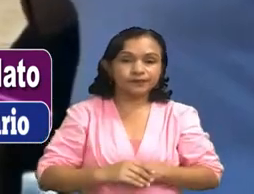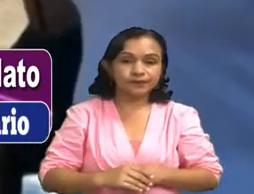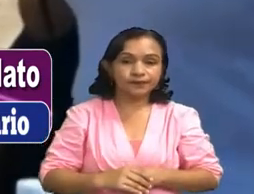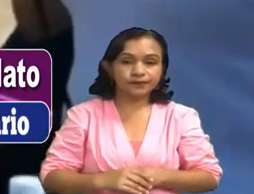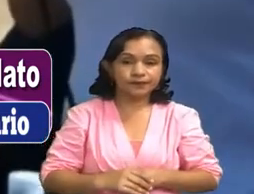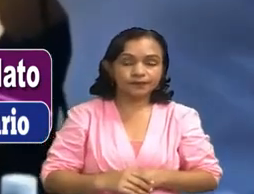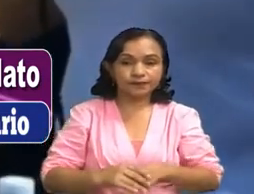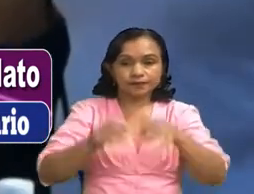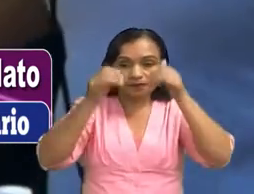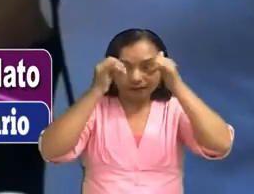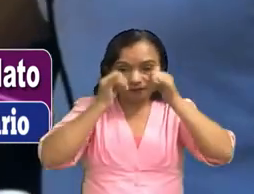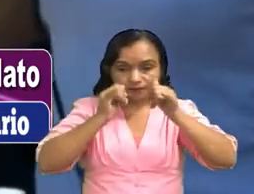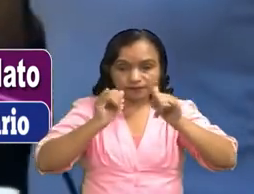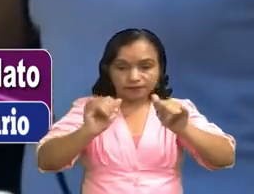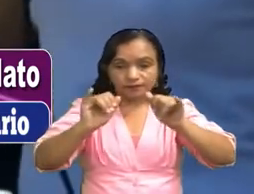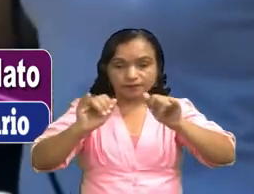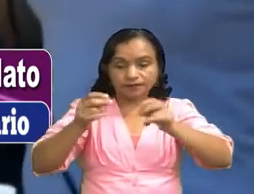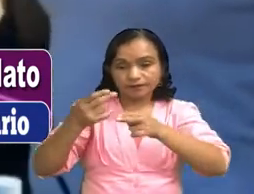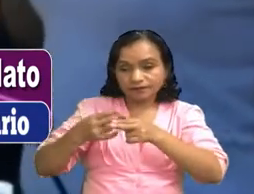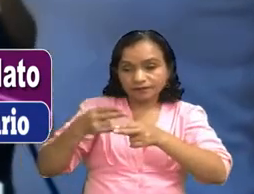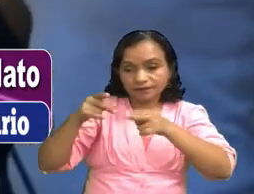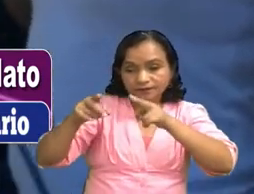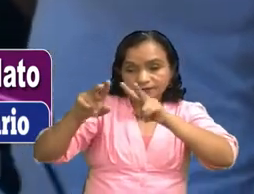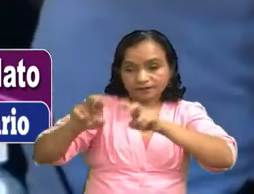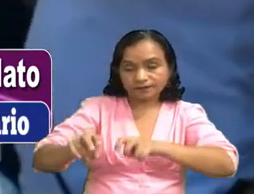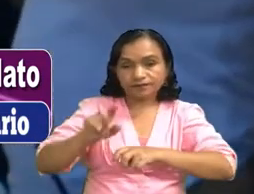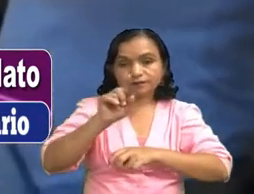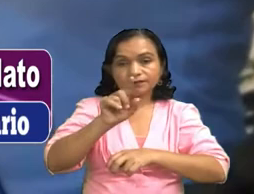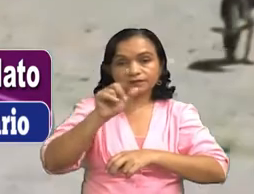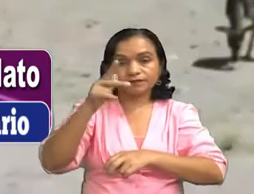Bovinos muestreados, por eso es que es interesante,